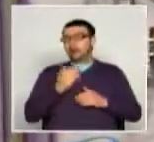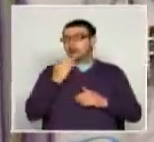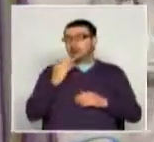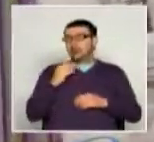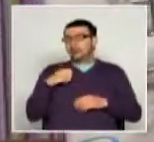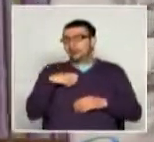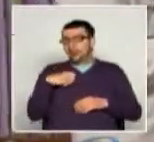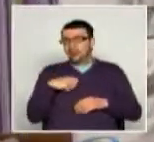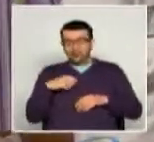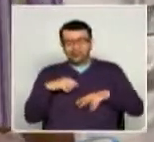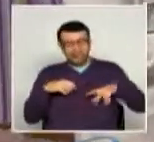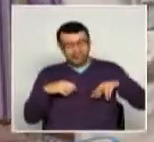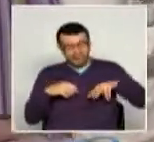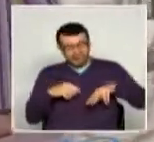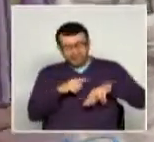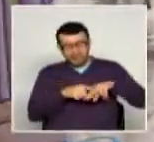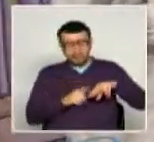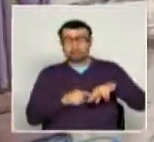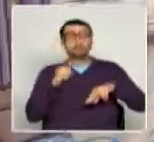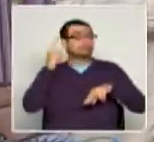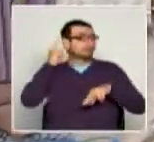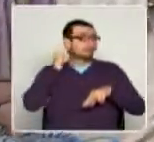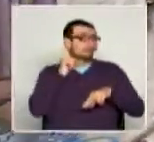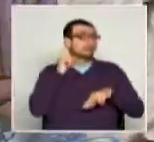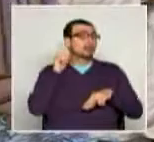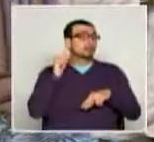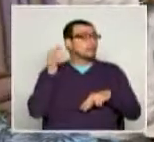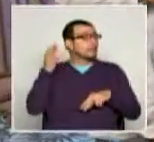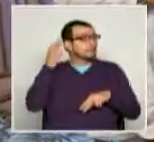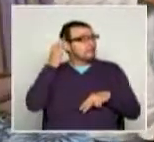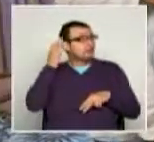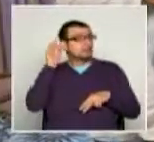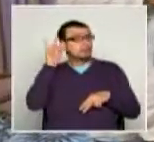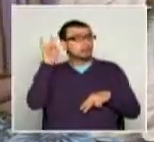rodilla también en la oreja, ponemos un punto, va a su cerebro